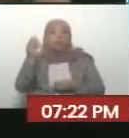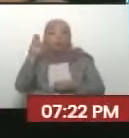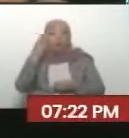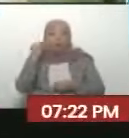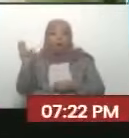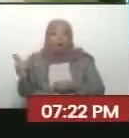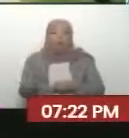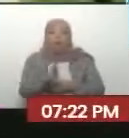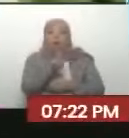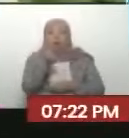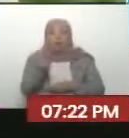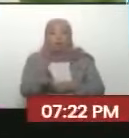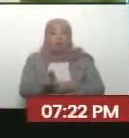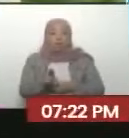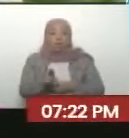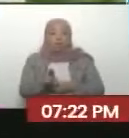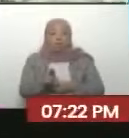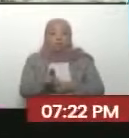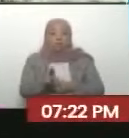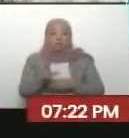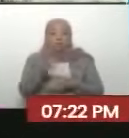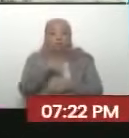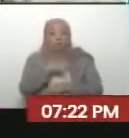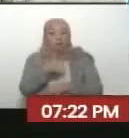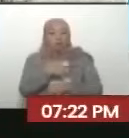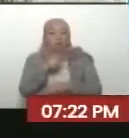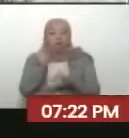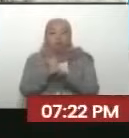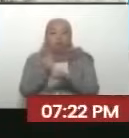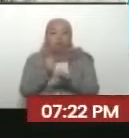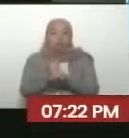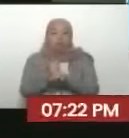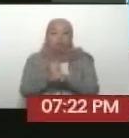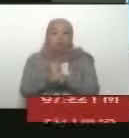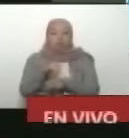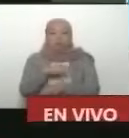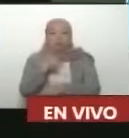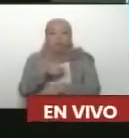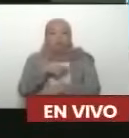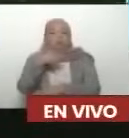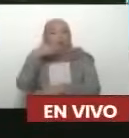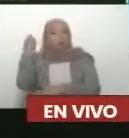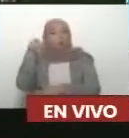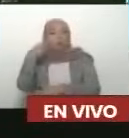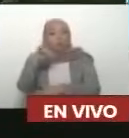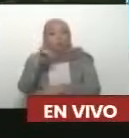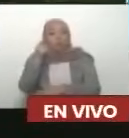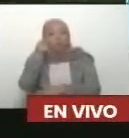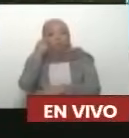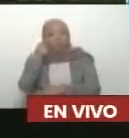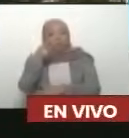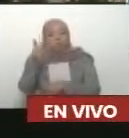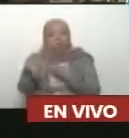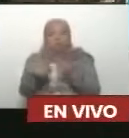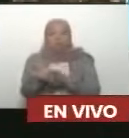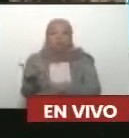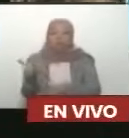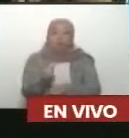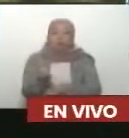en el mundo. Nos tenemos que sentir privilegiados y nos tenemos que sentir orgullosos de tener esa maravilla aquí en nuestro